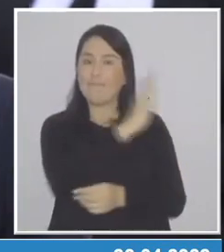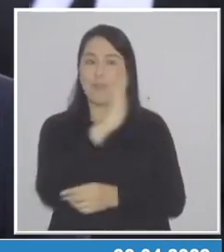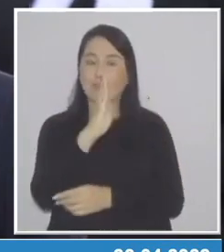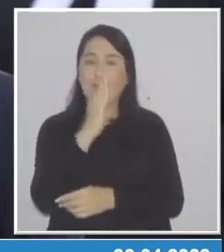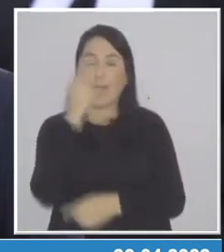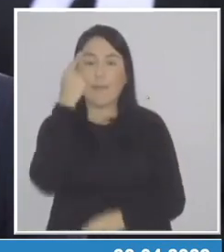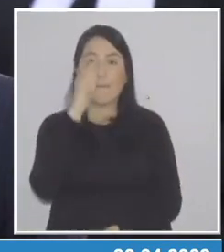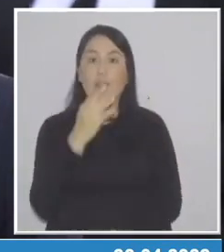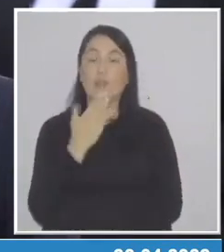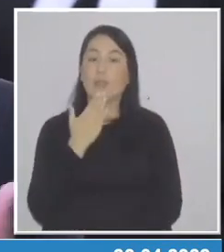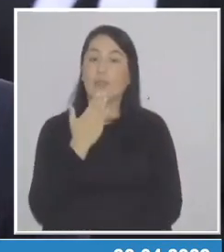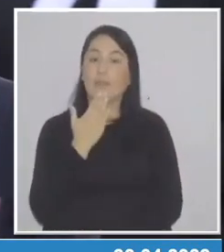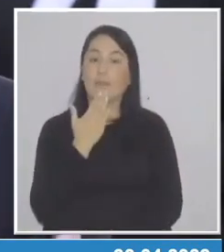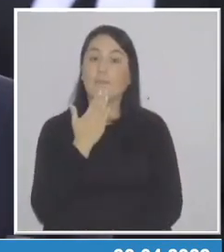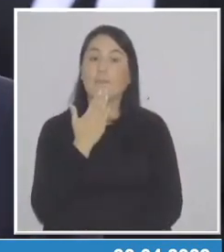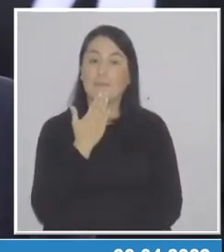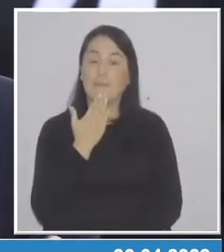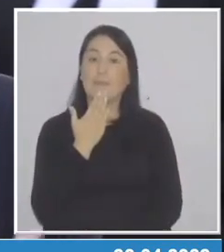medida